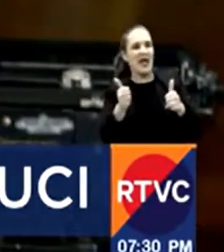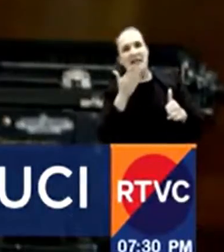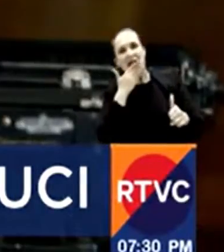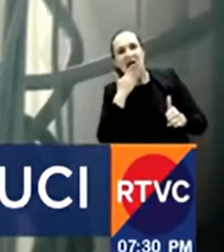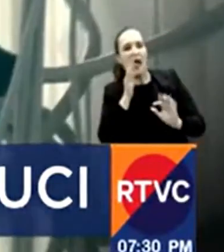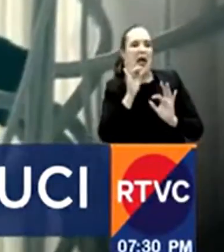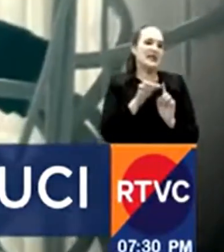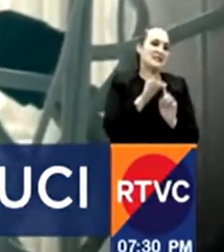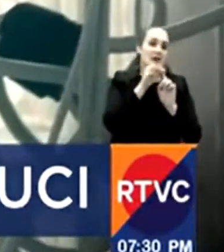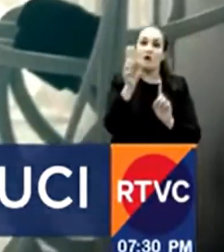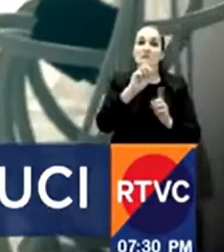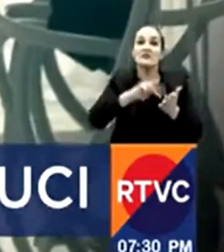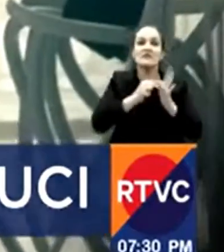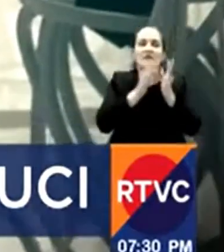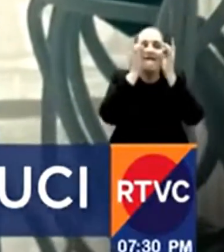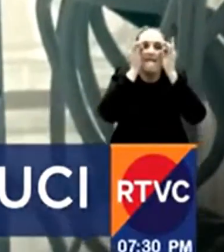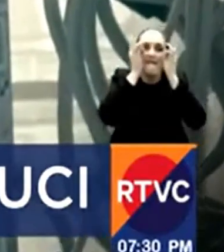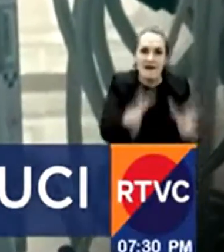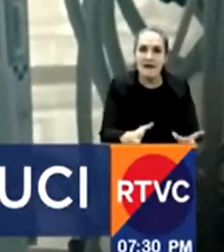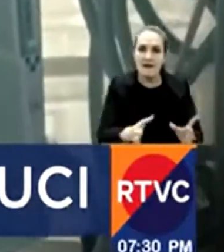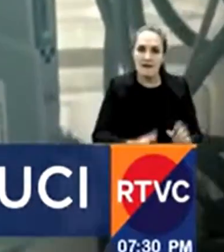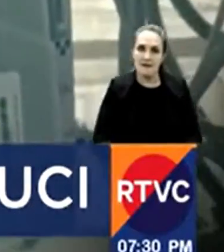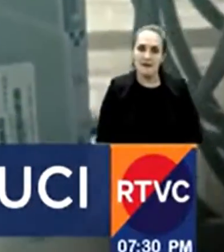nada bueno.